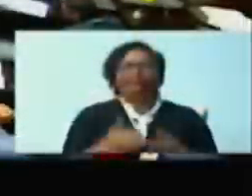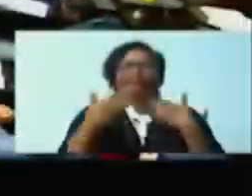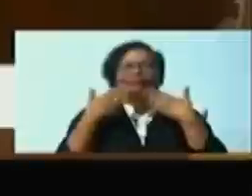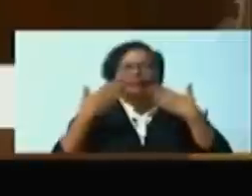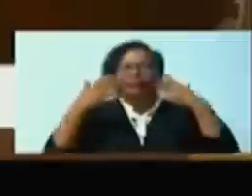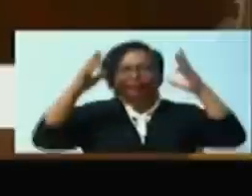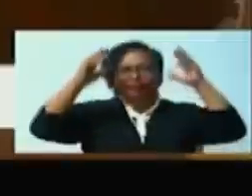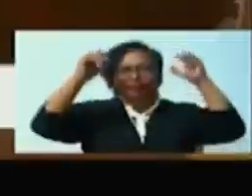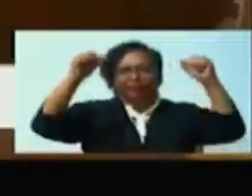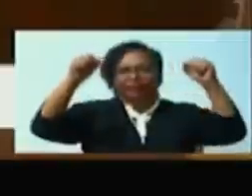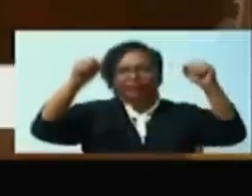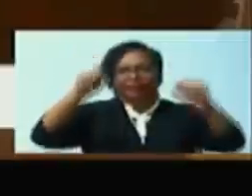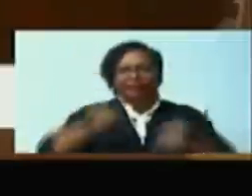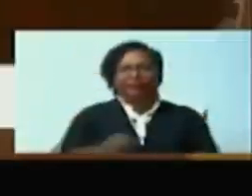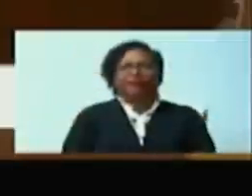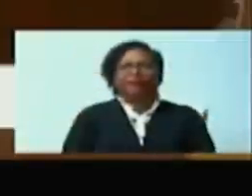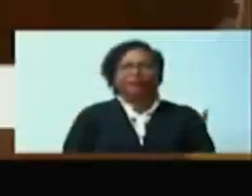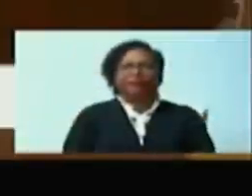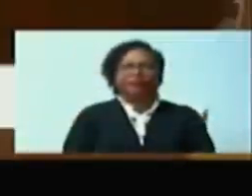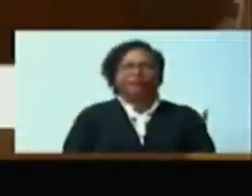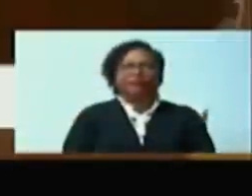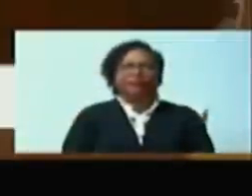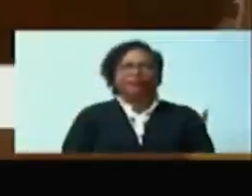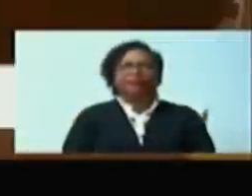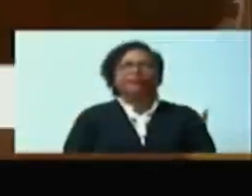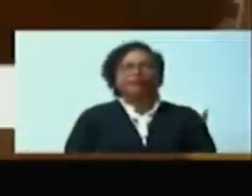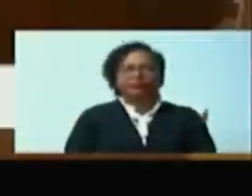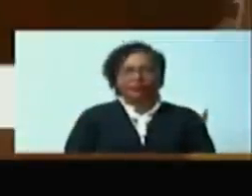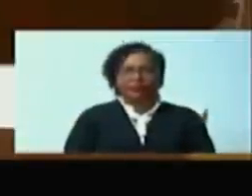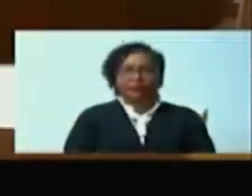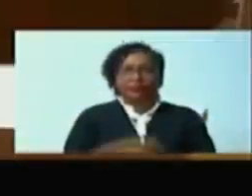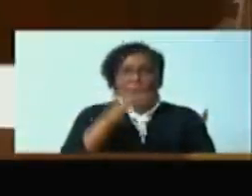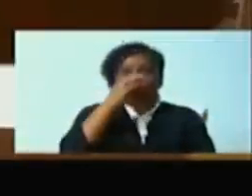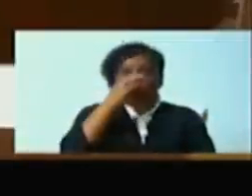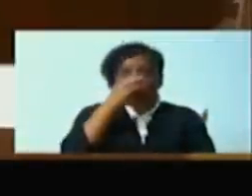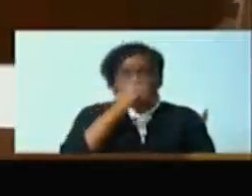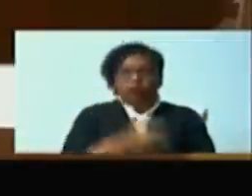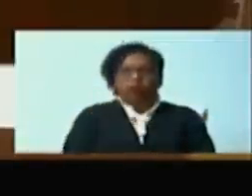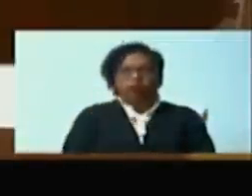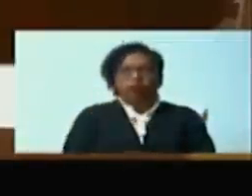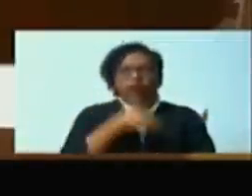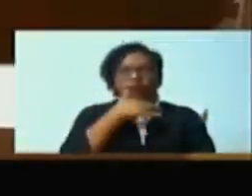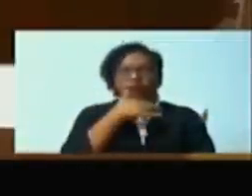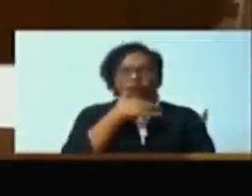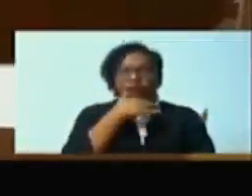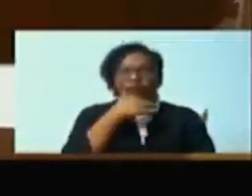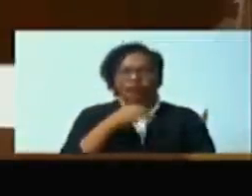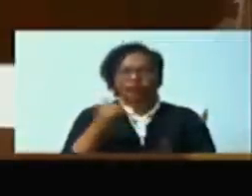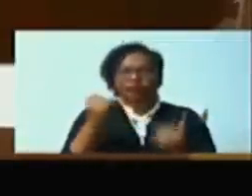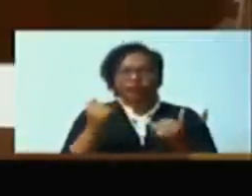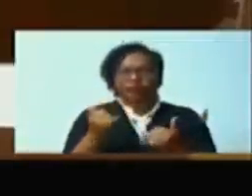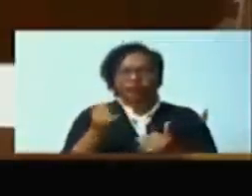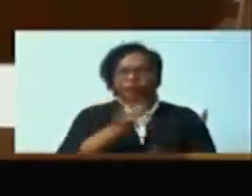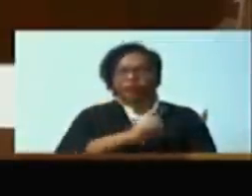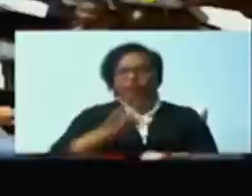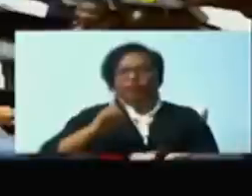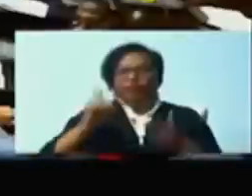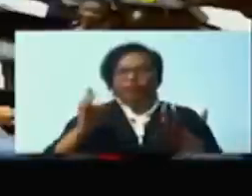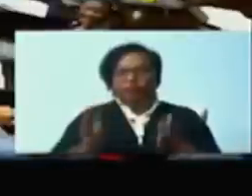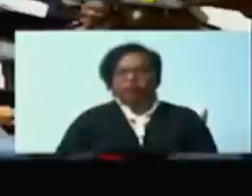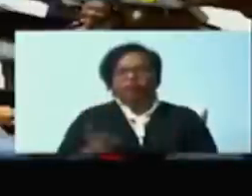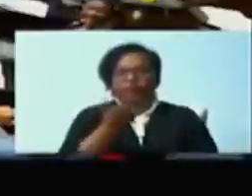tiene la palabra el honorable diputado Juan Dionisio Rodríguez restituyo Gracias